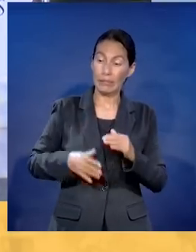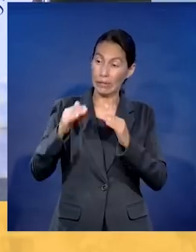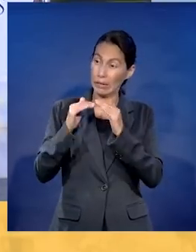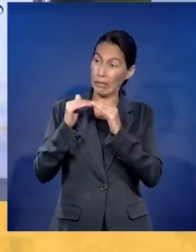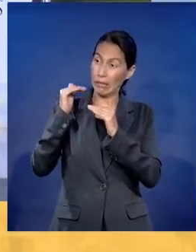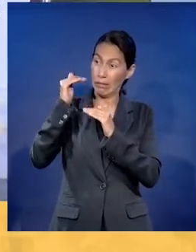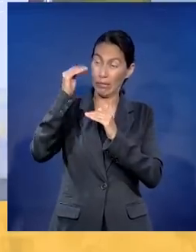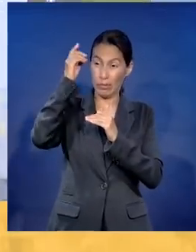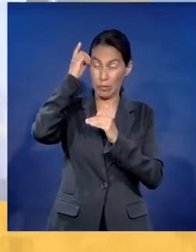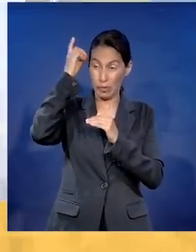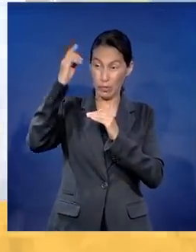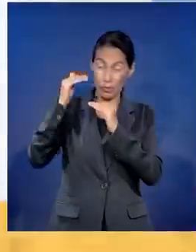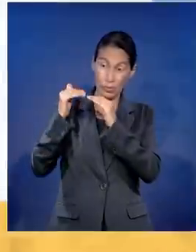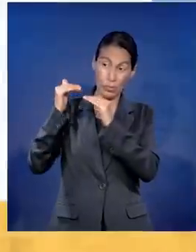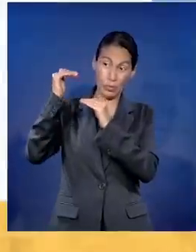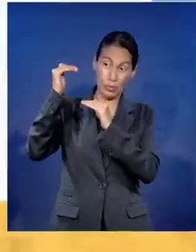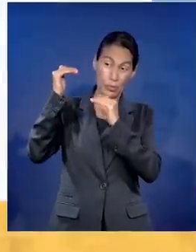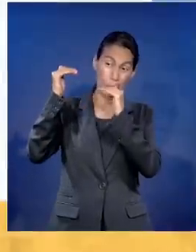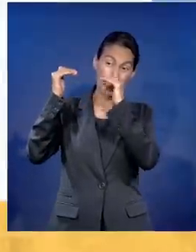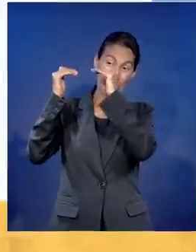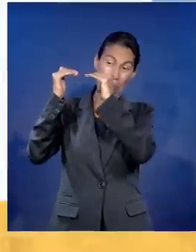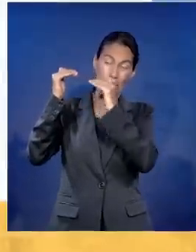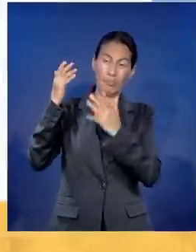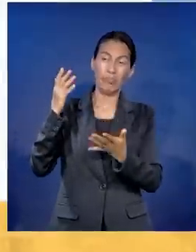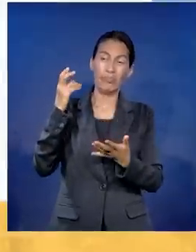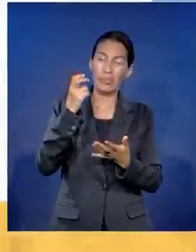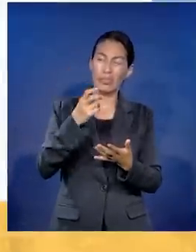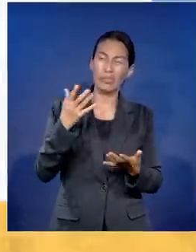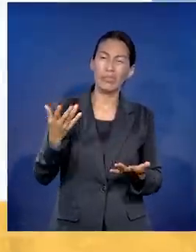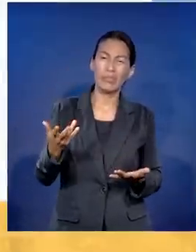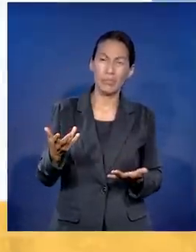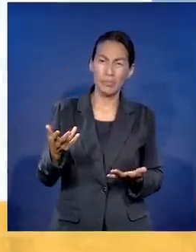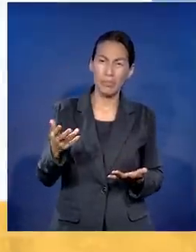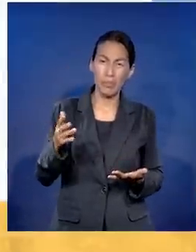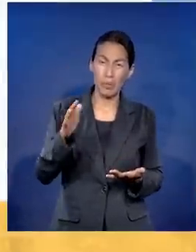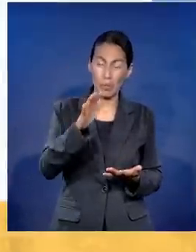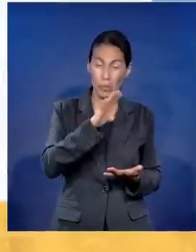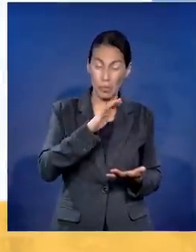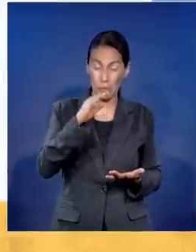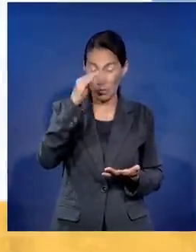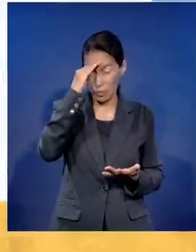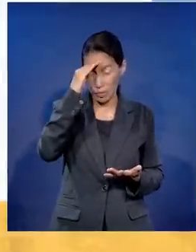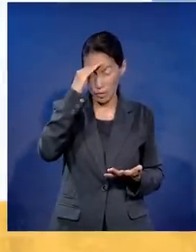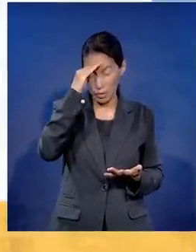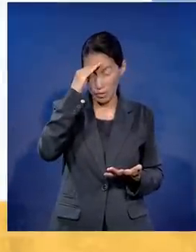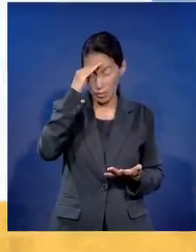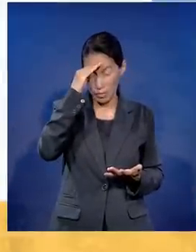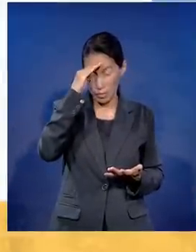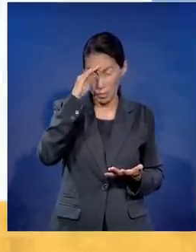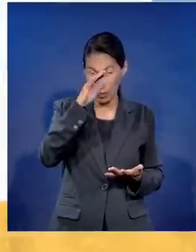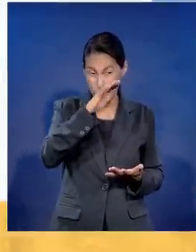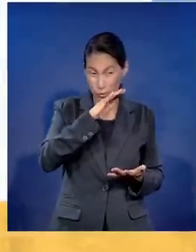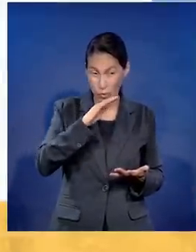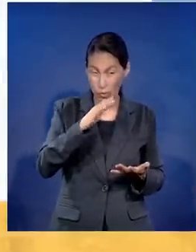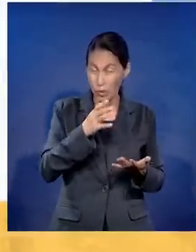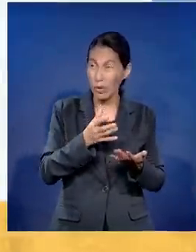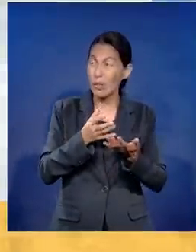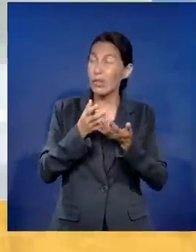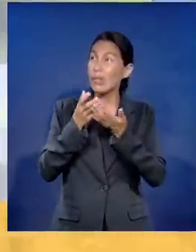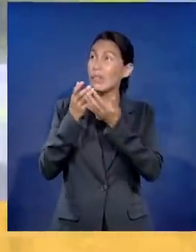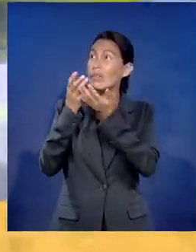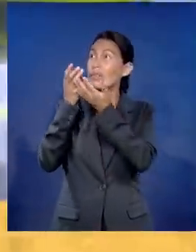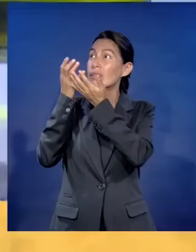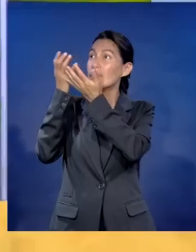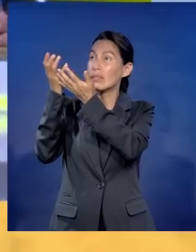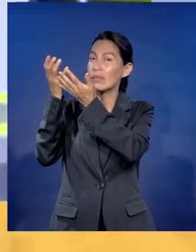altivez que se levanta contra el conocimiento de Dios y llevando cautivo todo Qué cosa todo pensamiento a Cristo